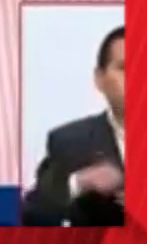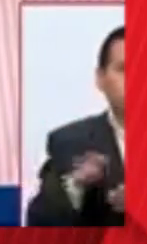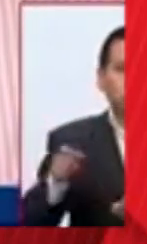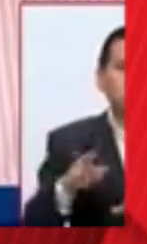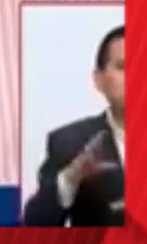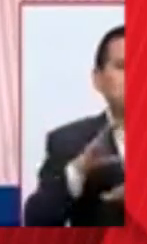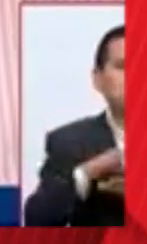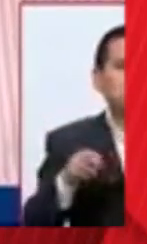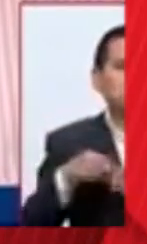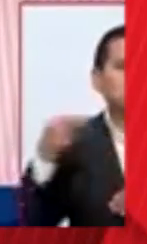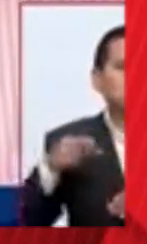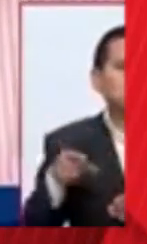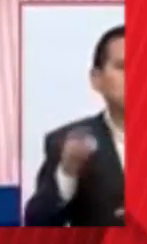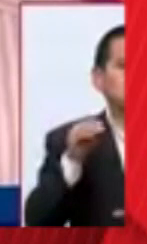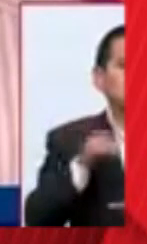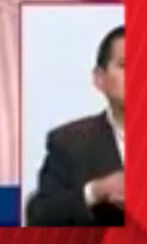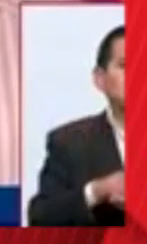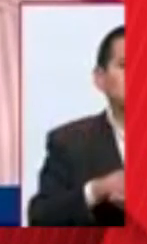historia.